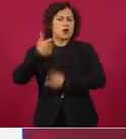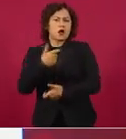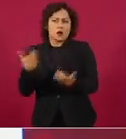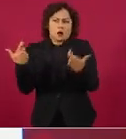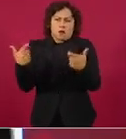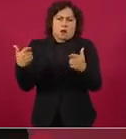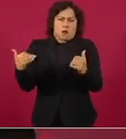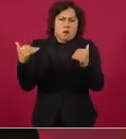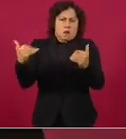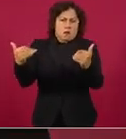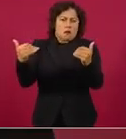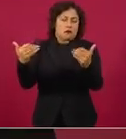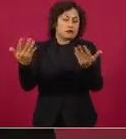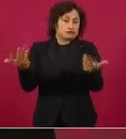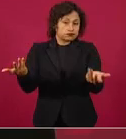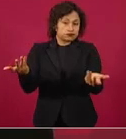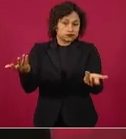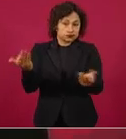Y